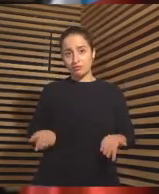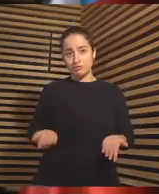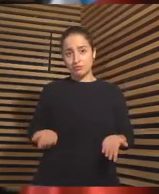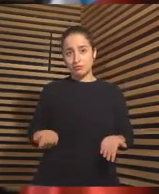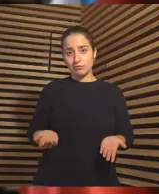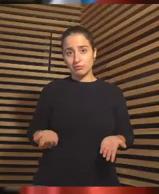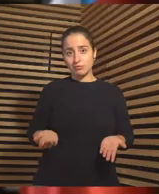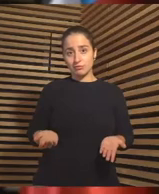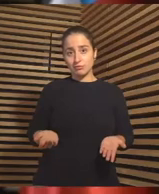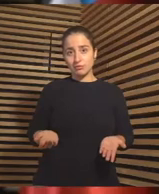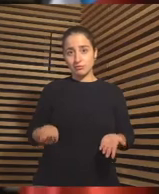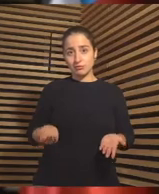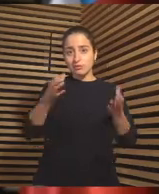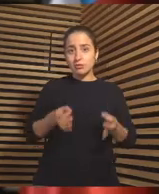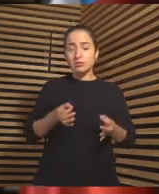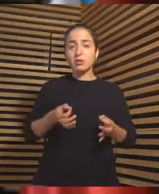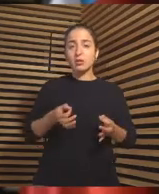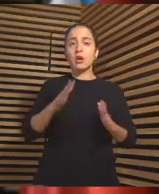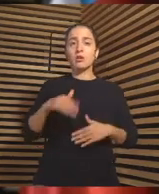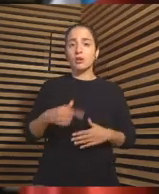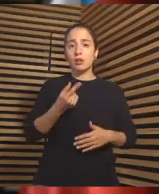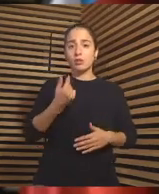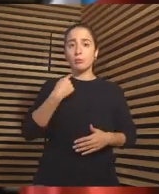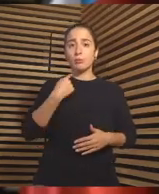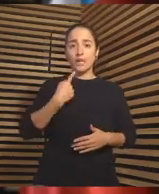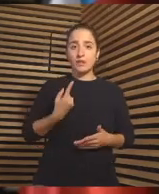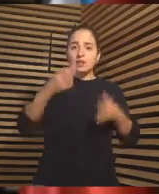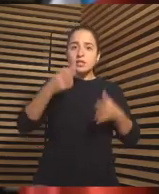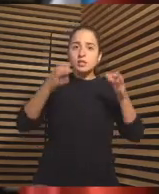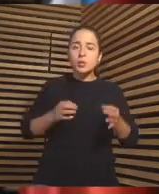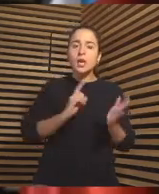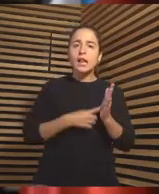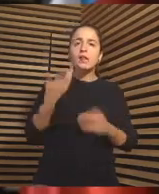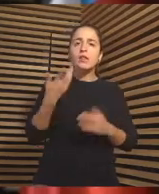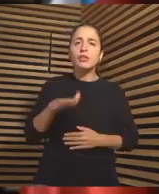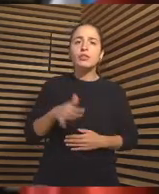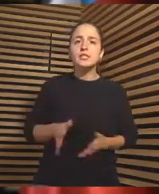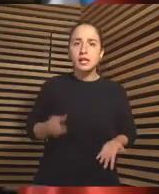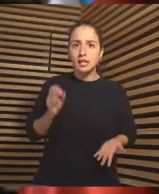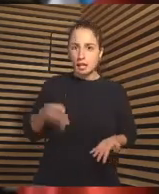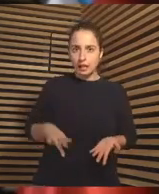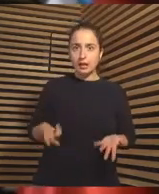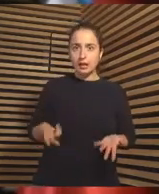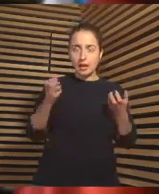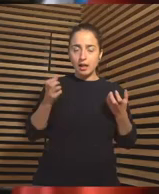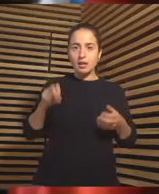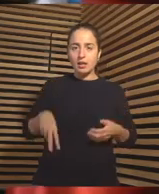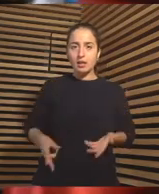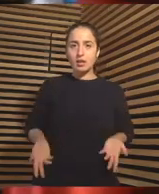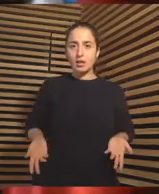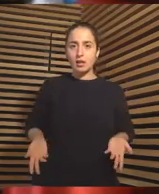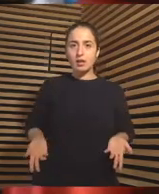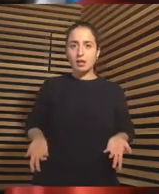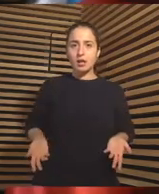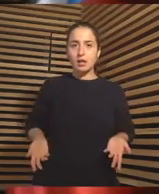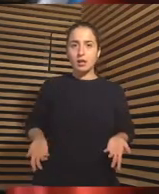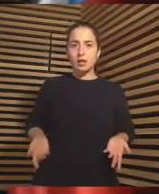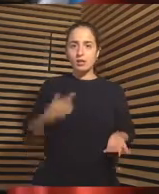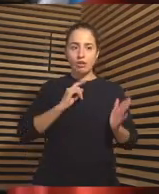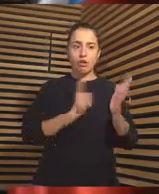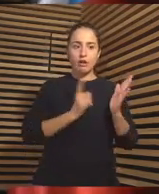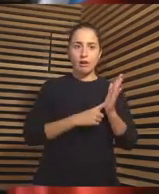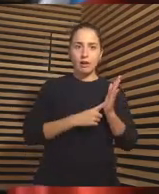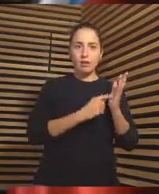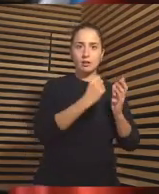¿Quién tiene inseguridad legal en esta historia? ¿Qué acto reglado puedo yo acogerme